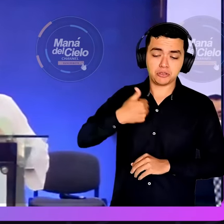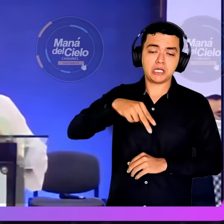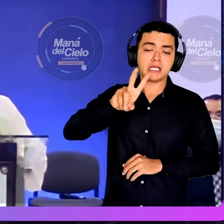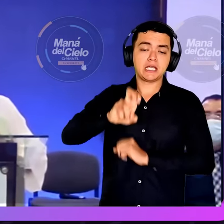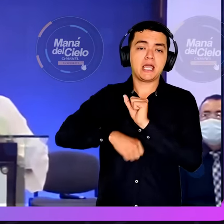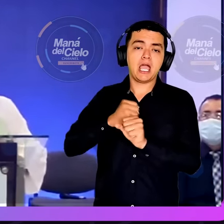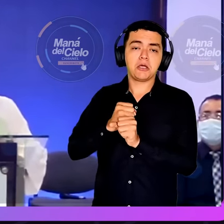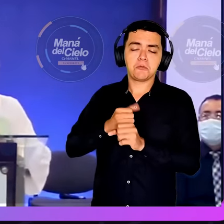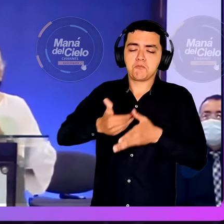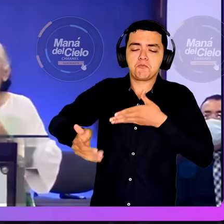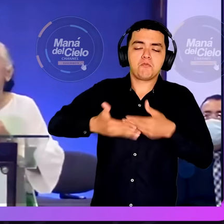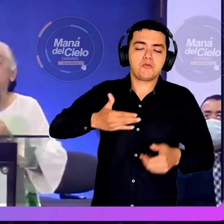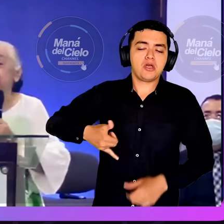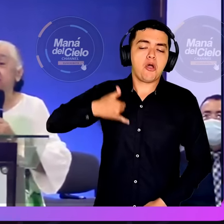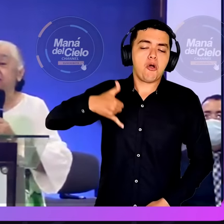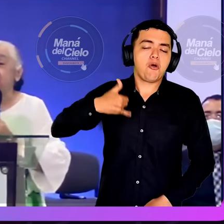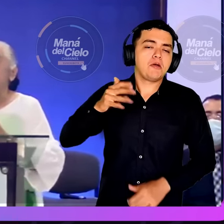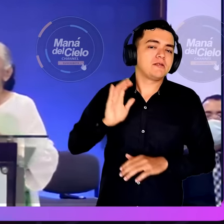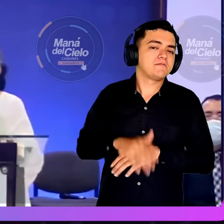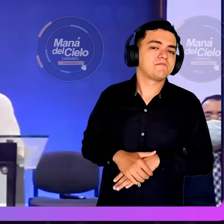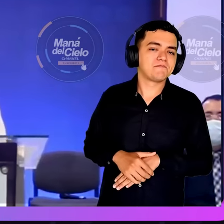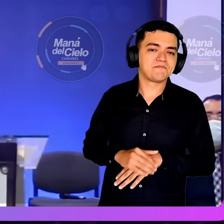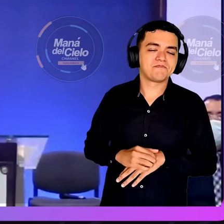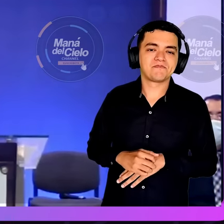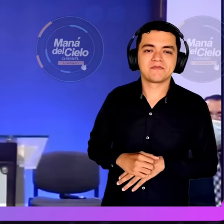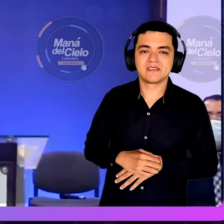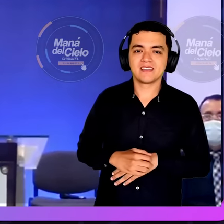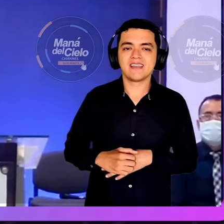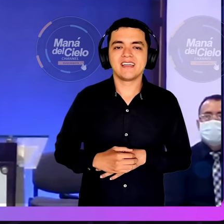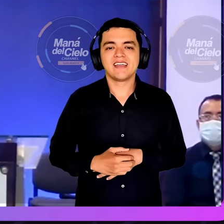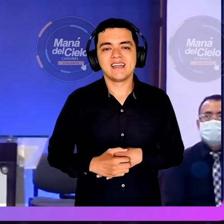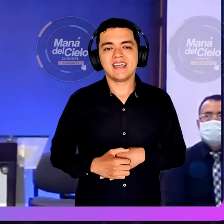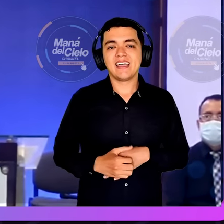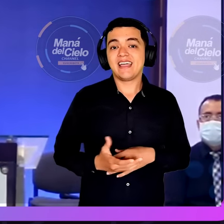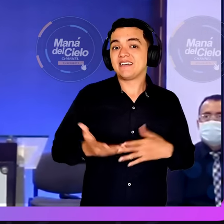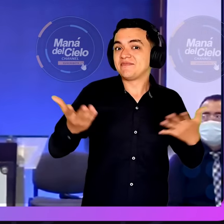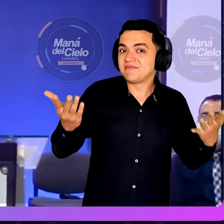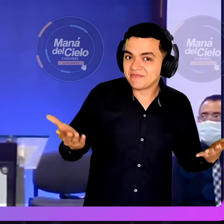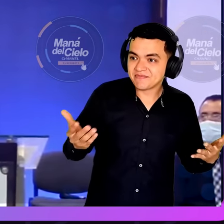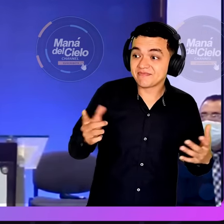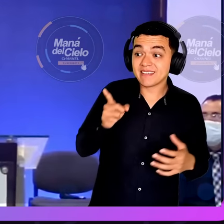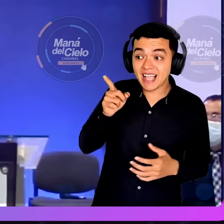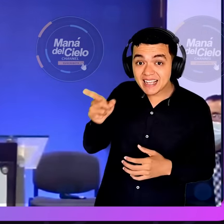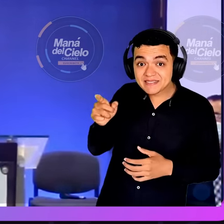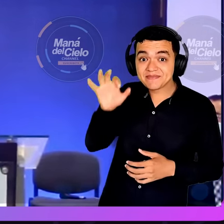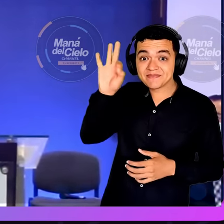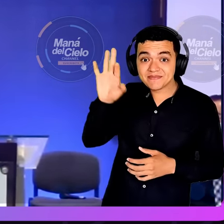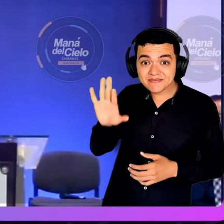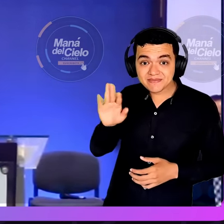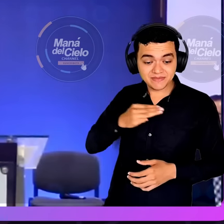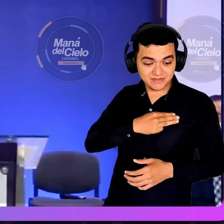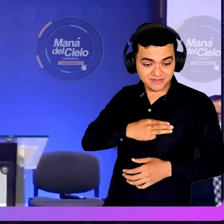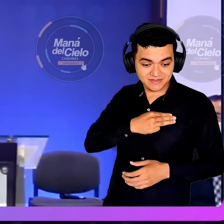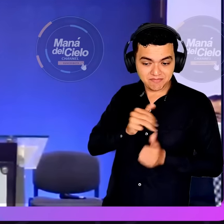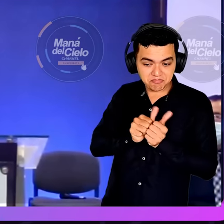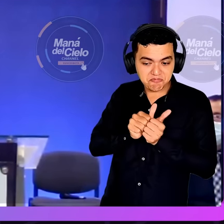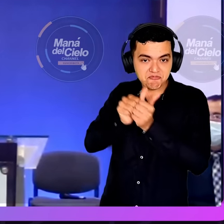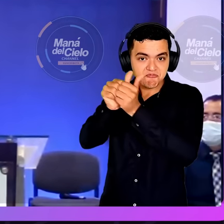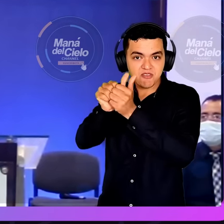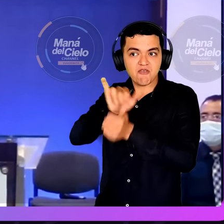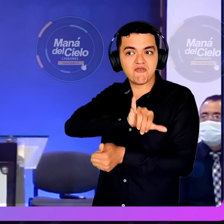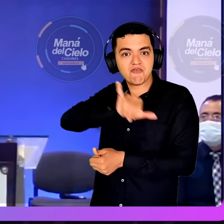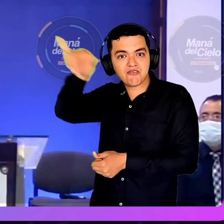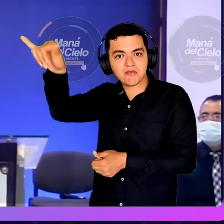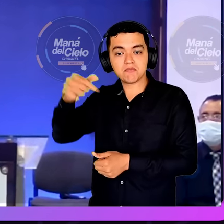Entonces, claro, yo me casé, hermano. Yo me formé hasta ahora, creo que lo dije estos días. He sido la primera misionera en Colombia más joven que ha